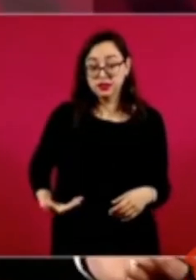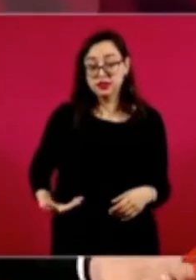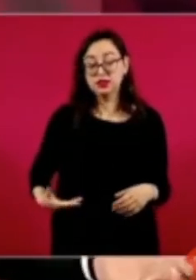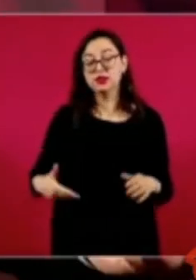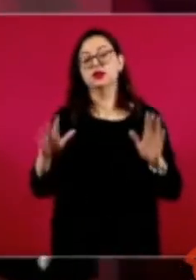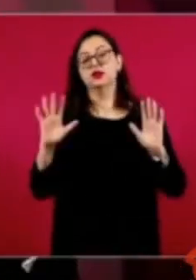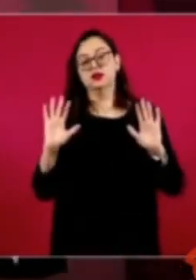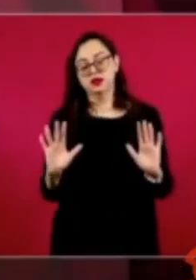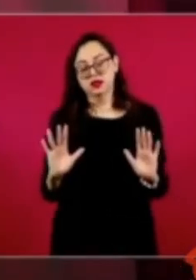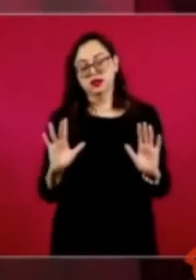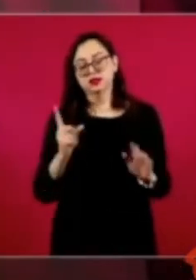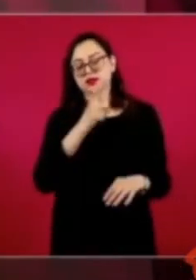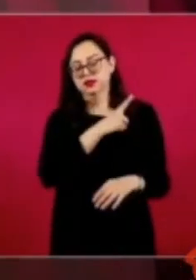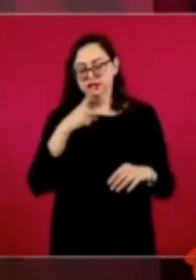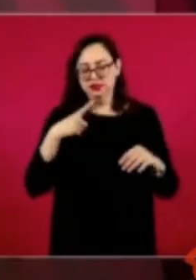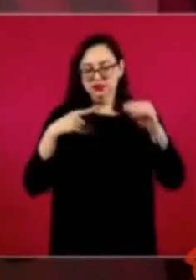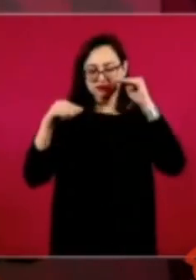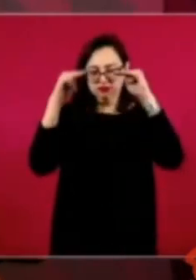esa estructura,